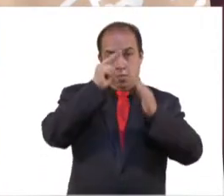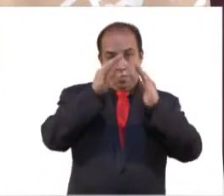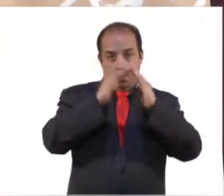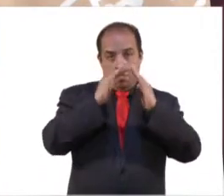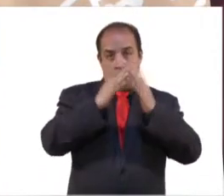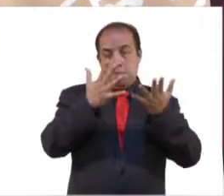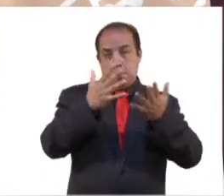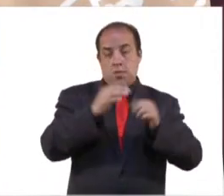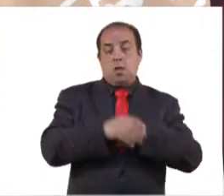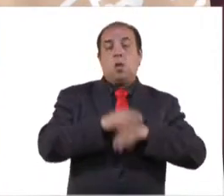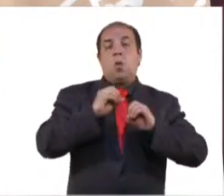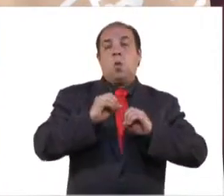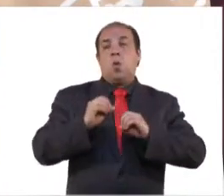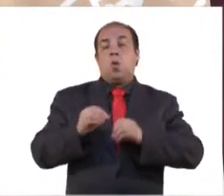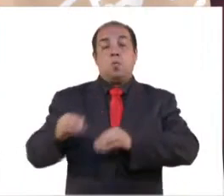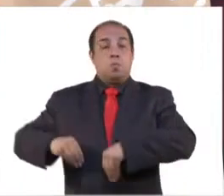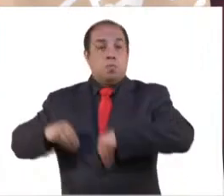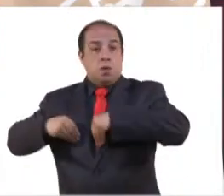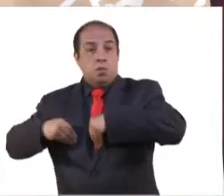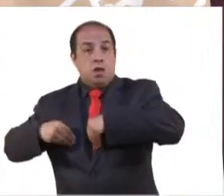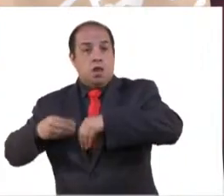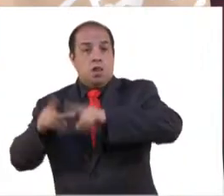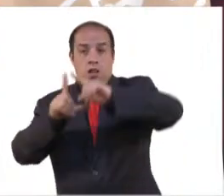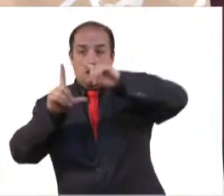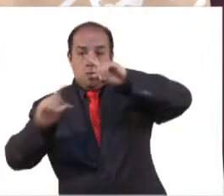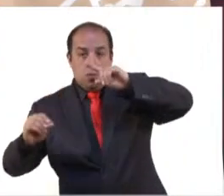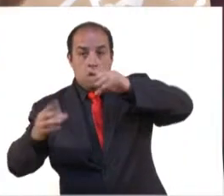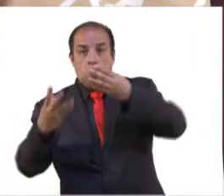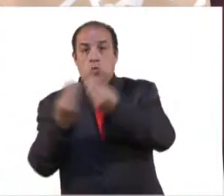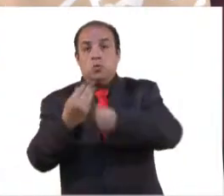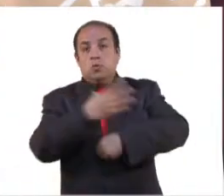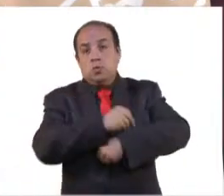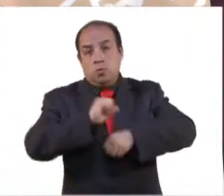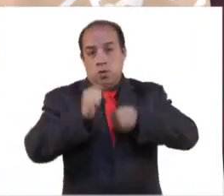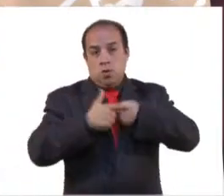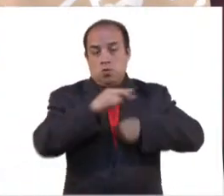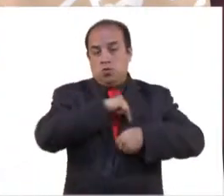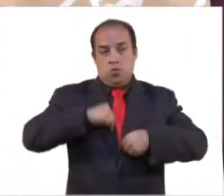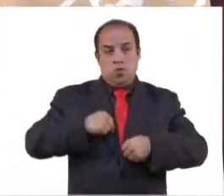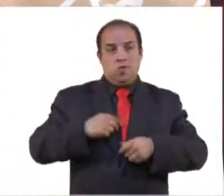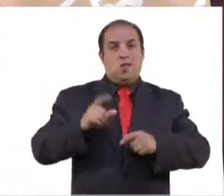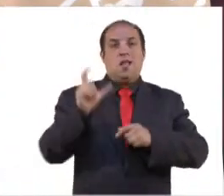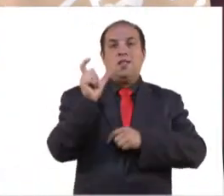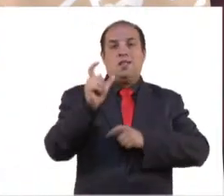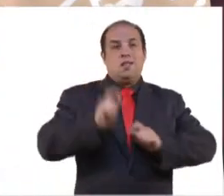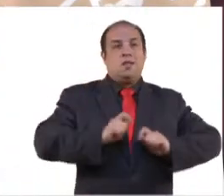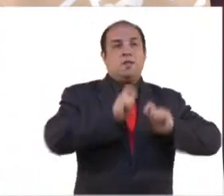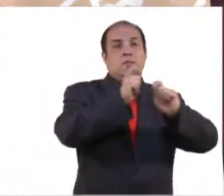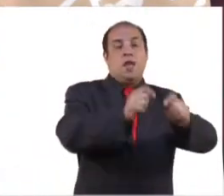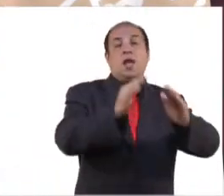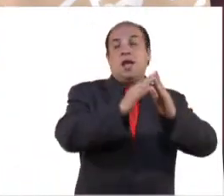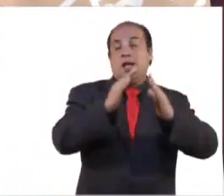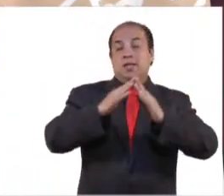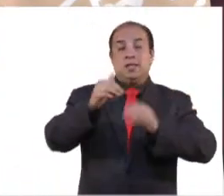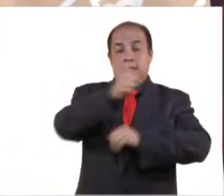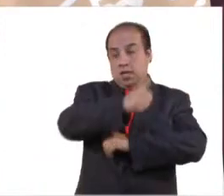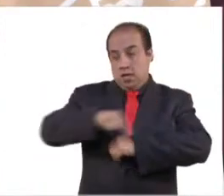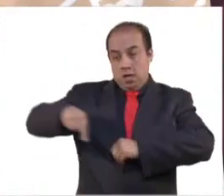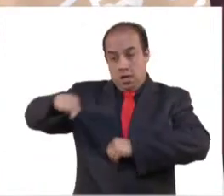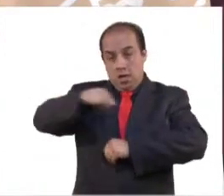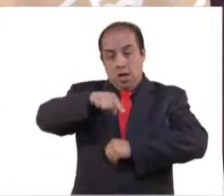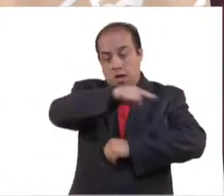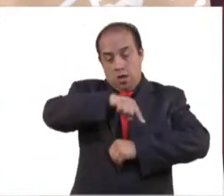otro estado de la República, nosotros les haremos llegar esa tarjeta hasta su domicilio donde ellos se encuentren, porque es un